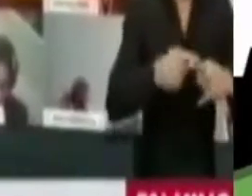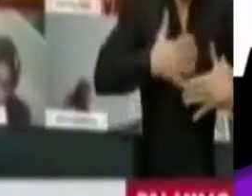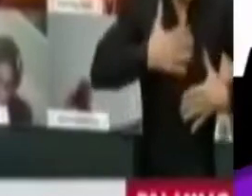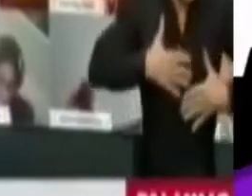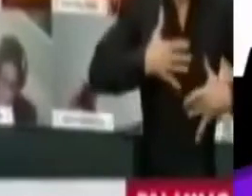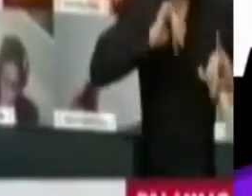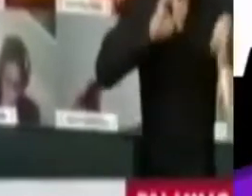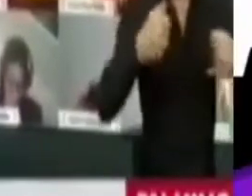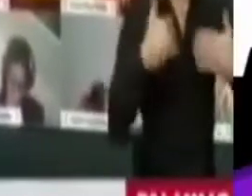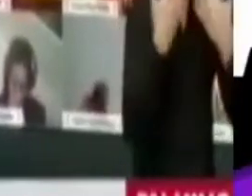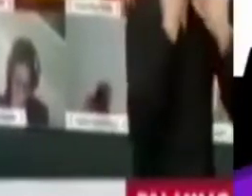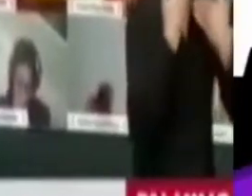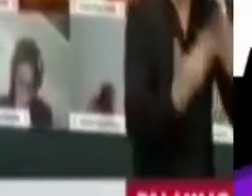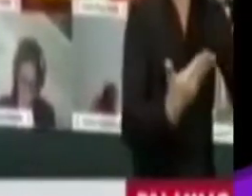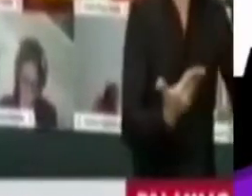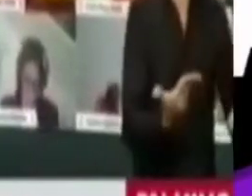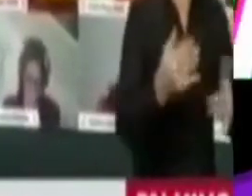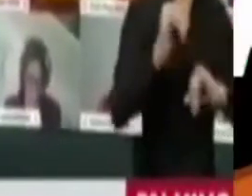también familiares